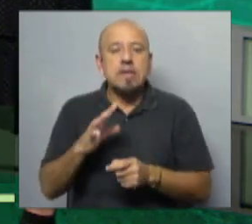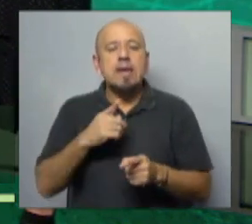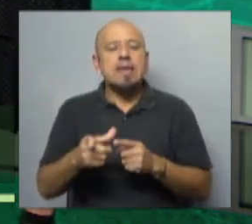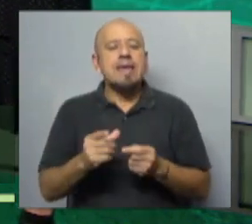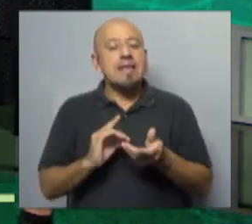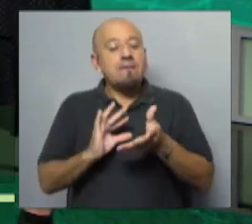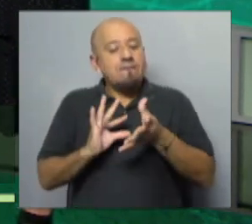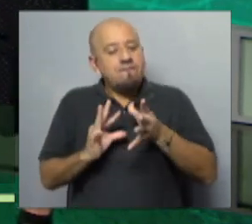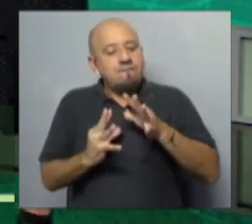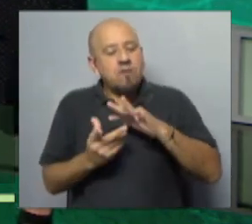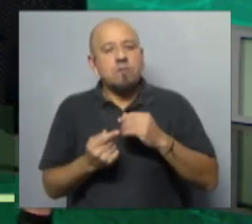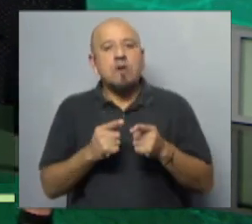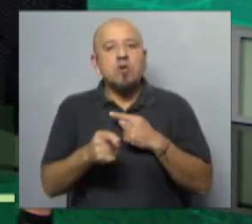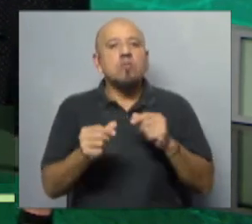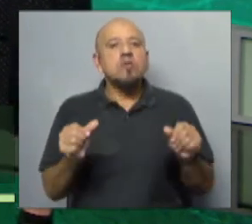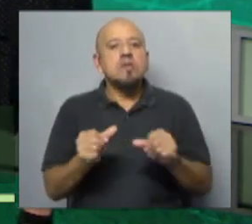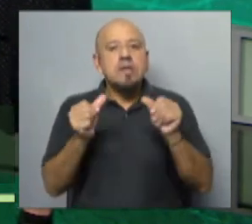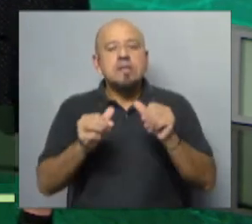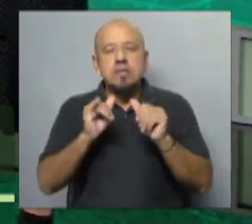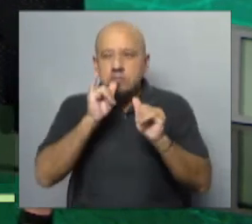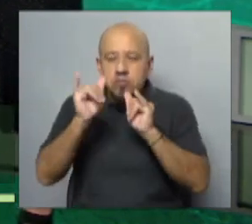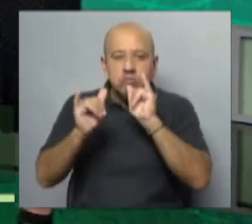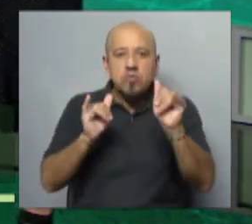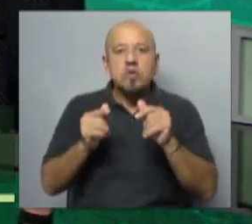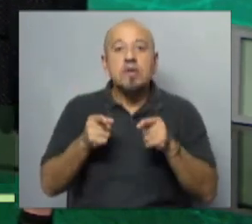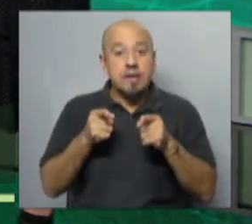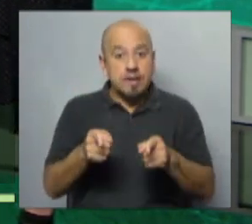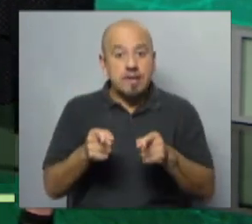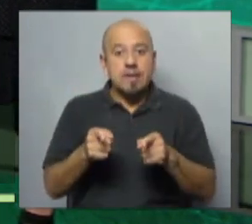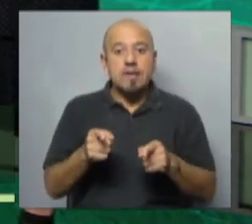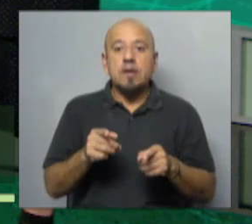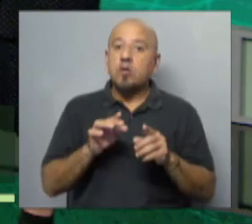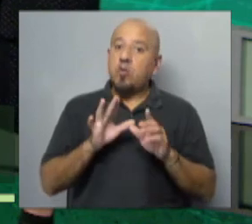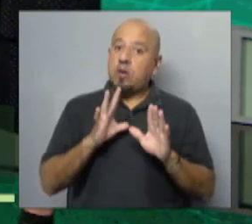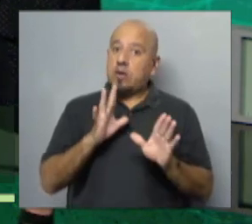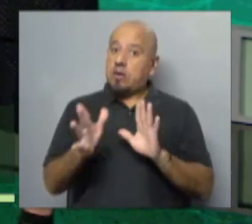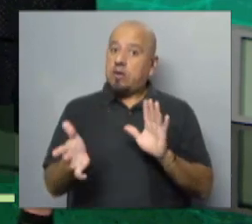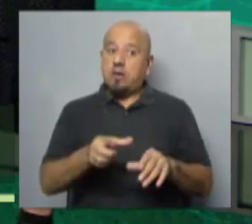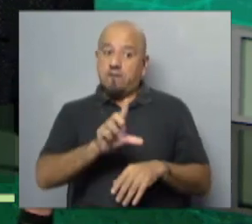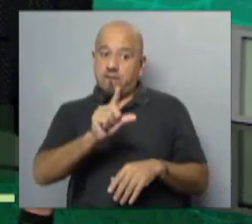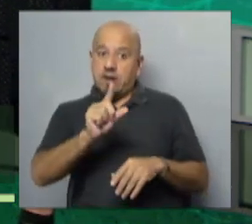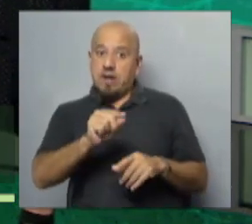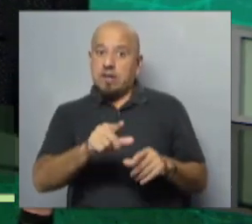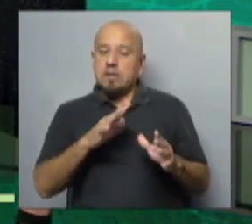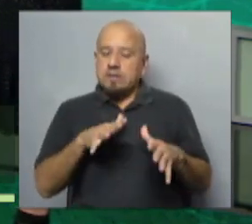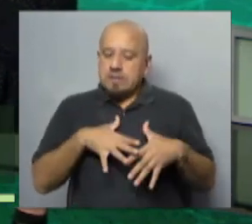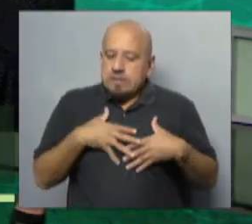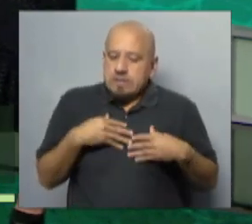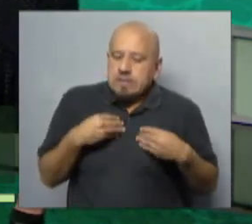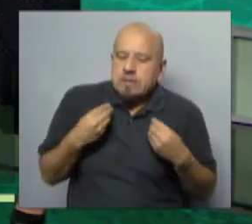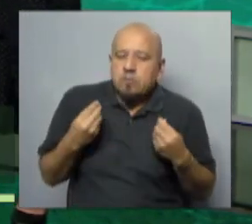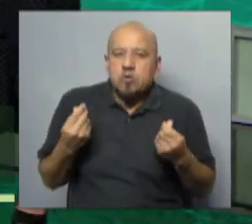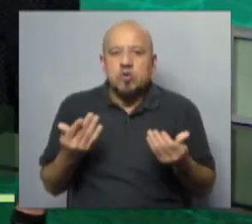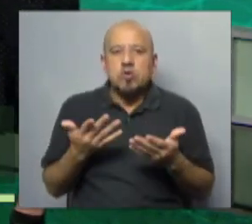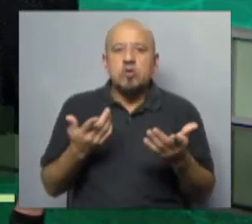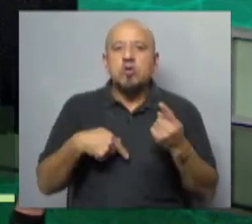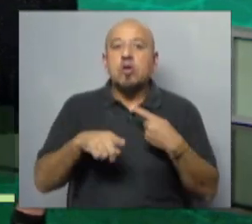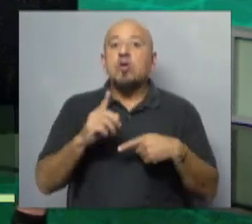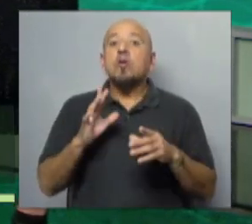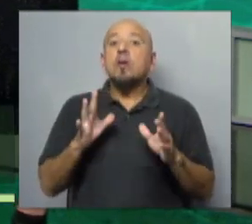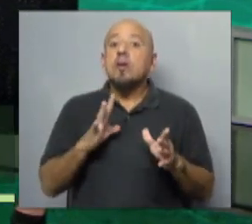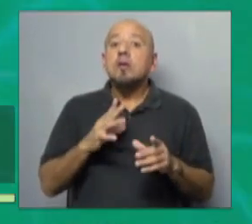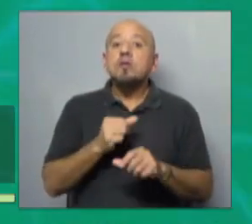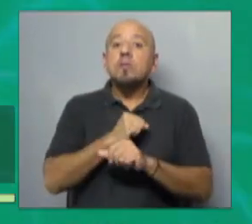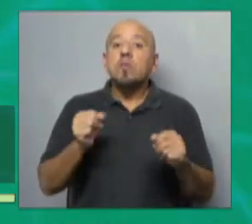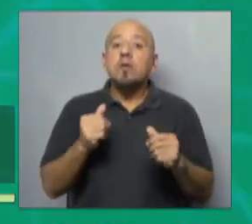forma en la que se estructura ese mensaje y en ese sentido no hay que subestimar creo el golpe de la emoción de la emotividad y los acentos que